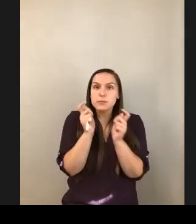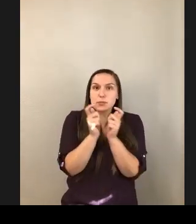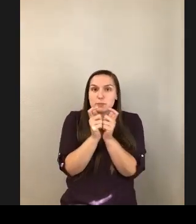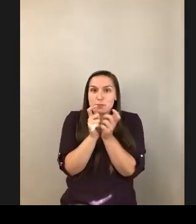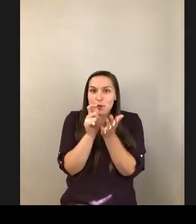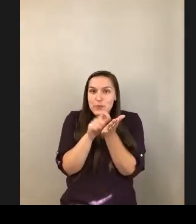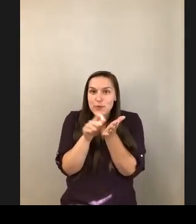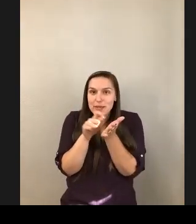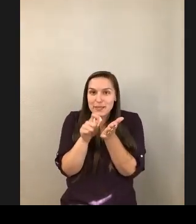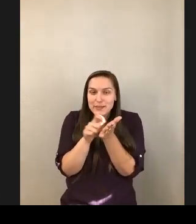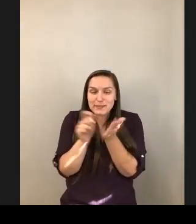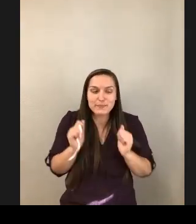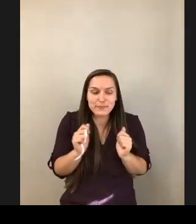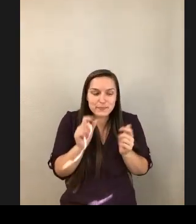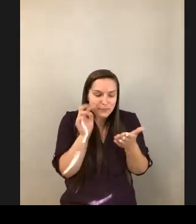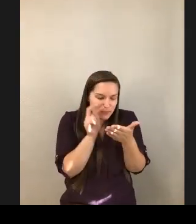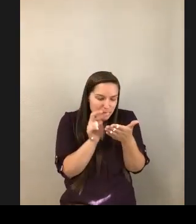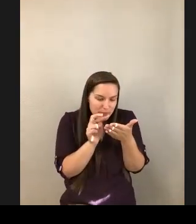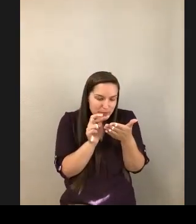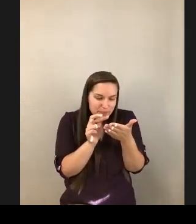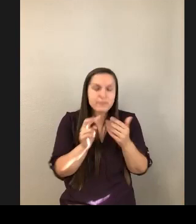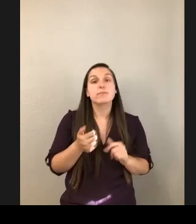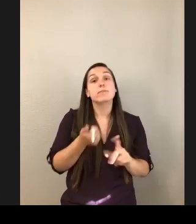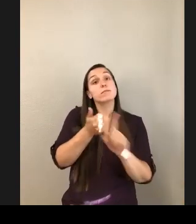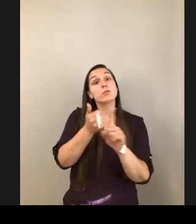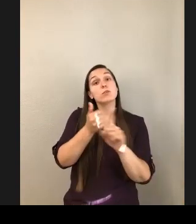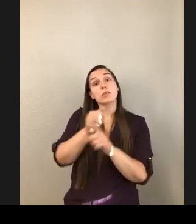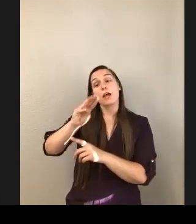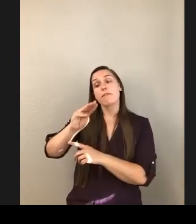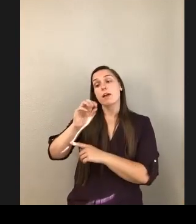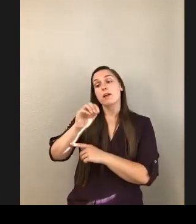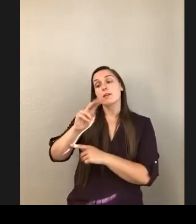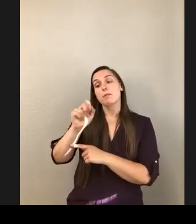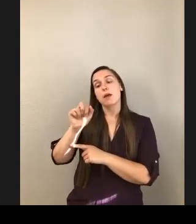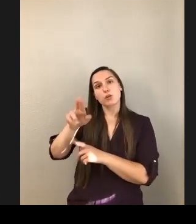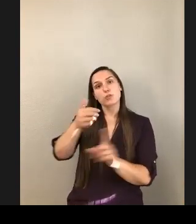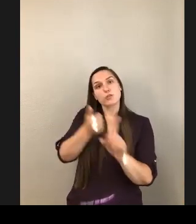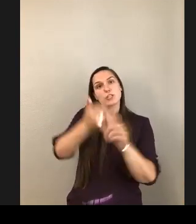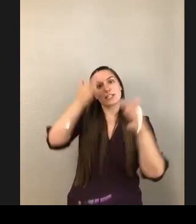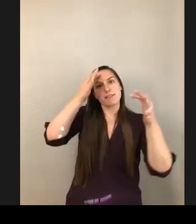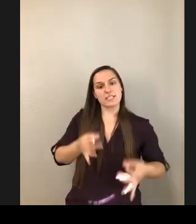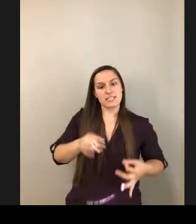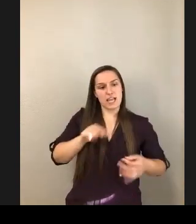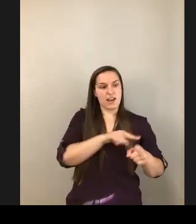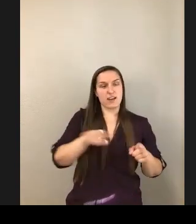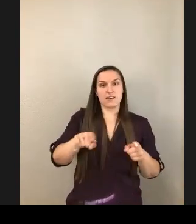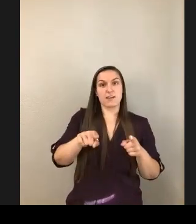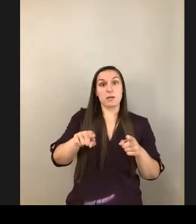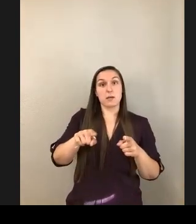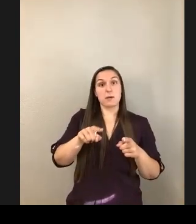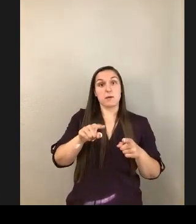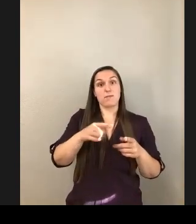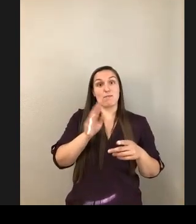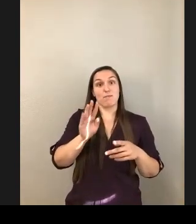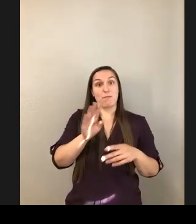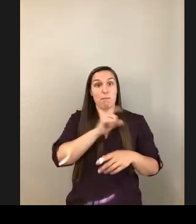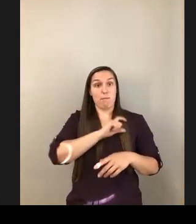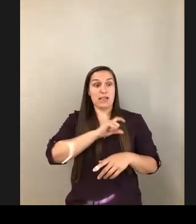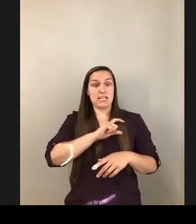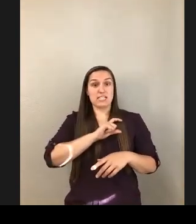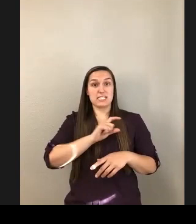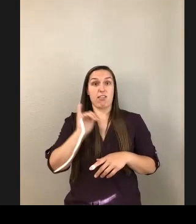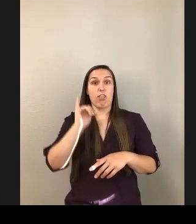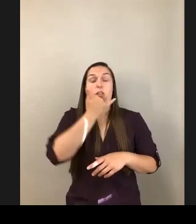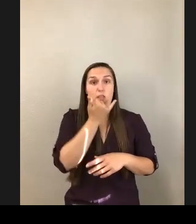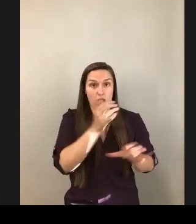Alguien escribió muy pequeño. Como monitor, usted decidiría los detalles de la